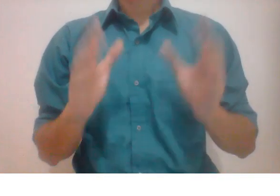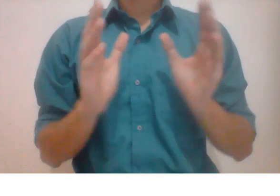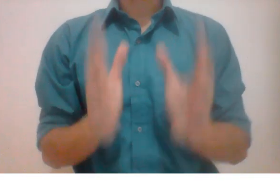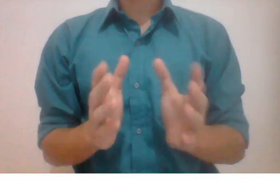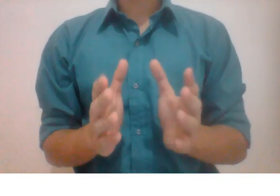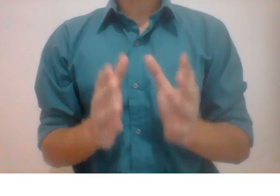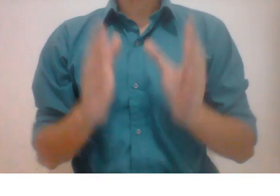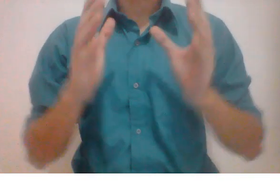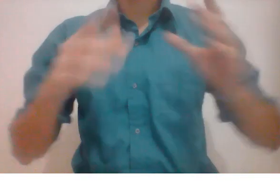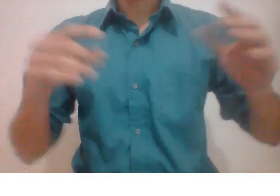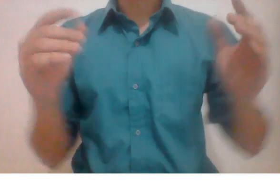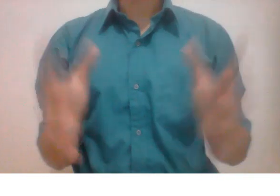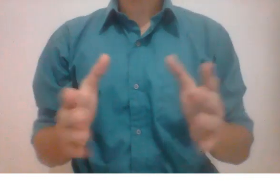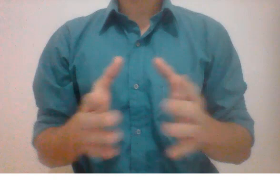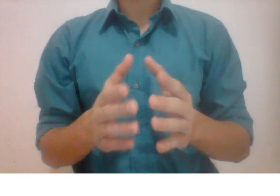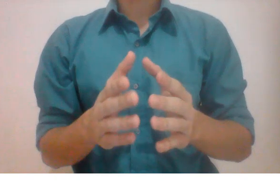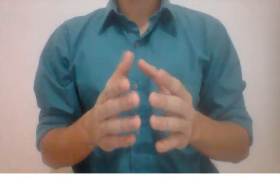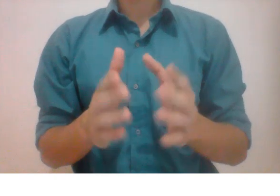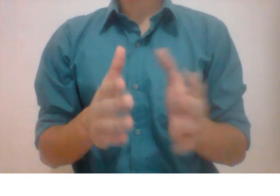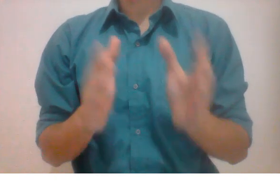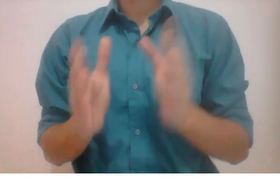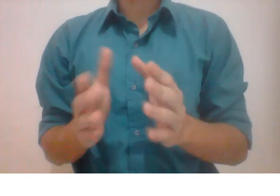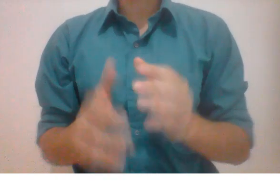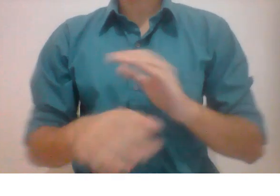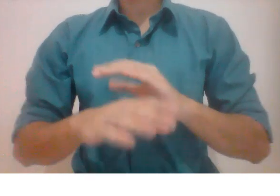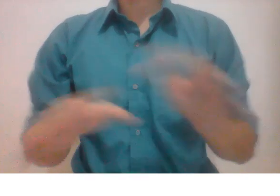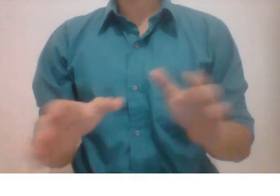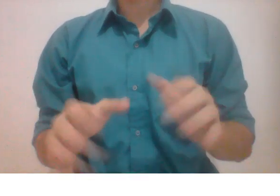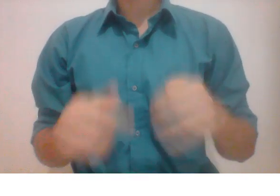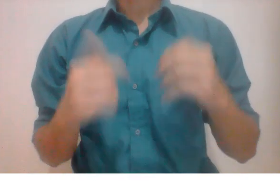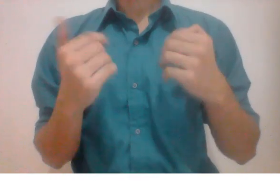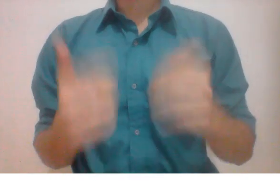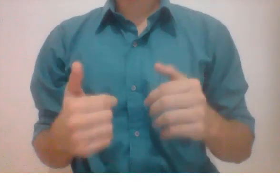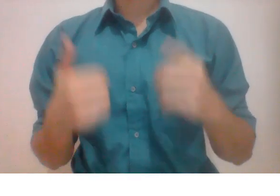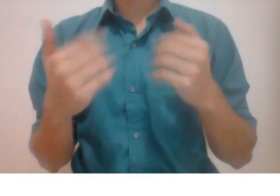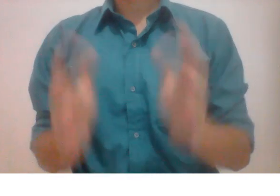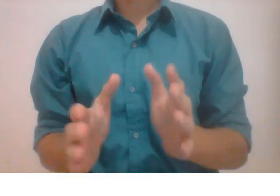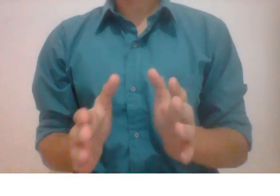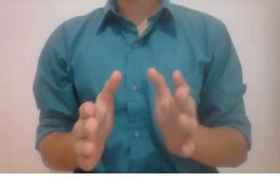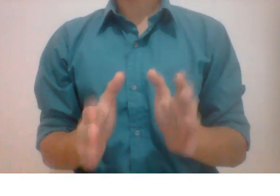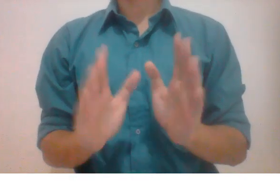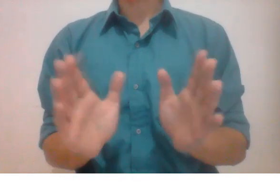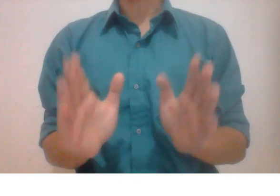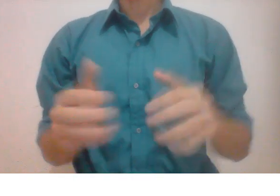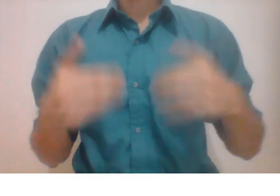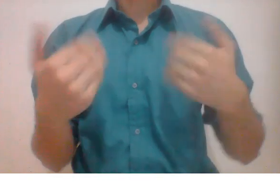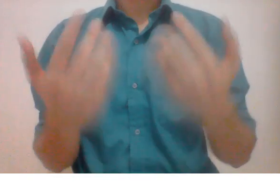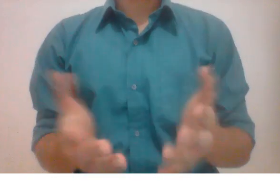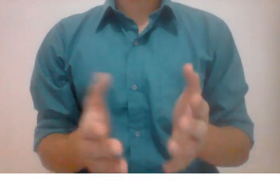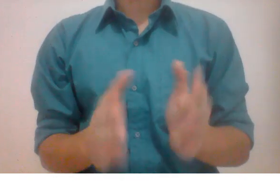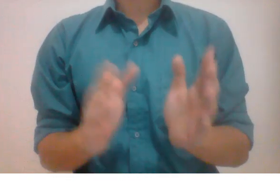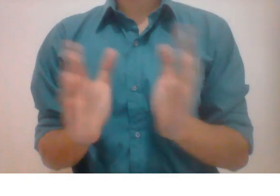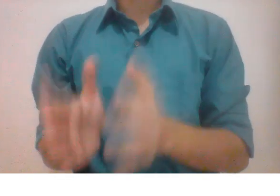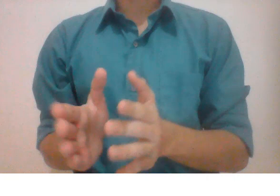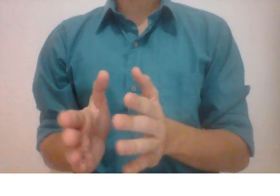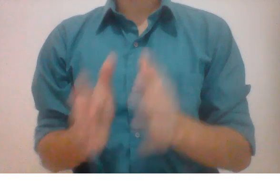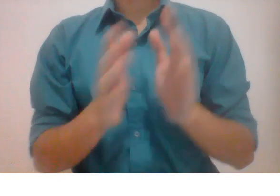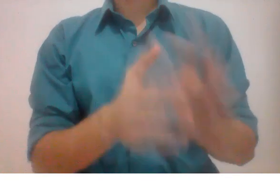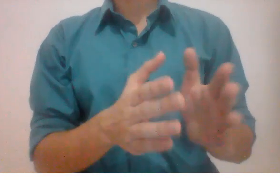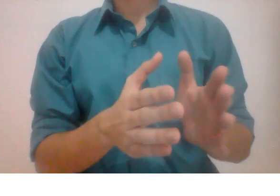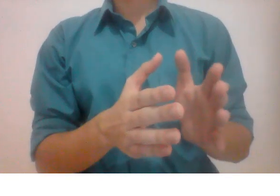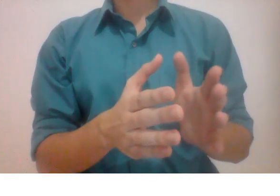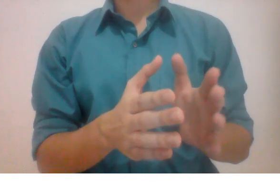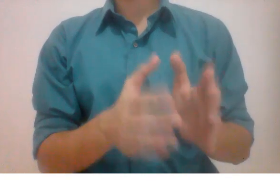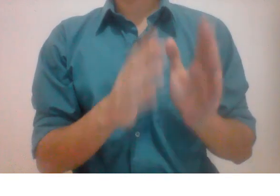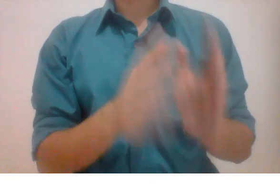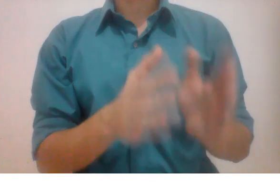país. Por eso los madrazos le están llegando a la derecha de todos lados, derecha e izquierda. ¿Por qué? Porque recordemos que el PRD se encuentra